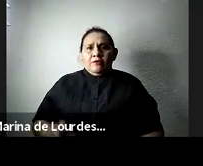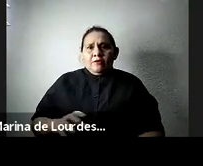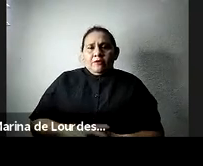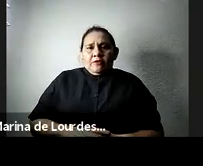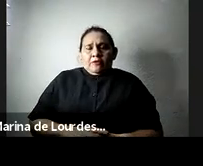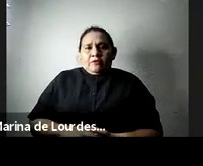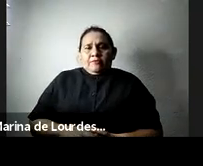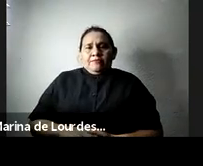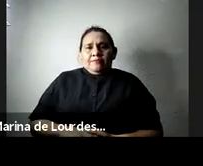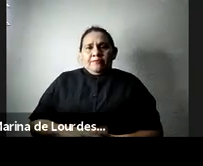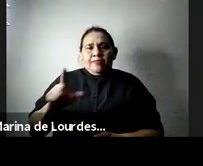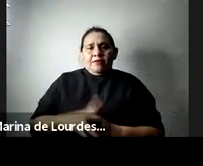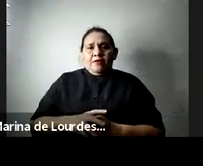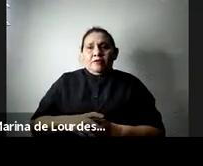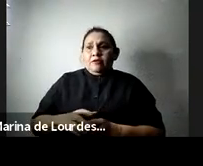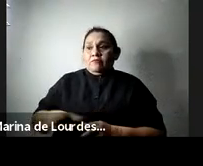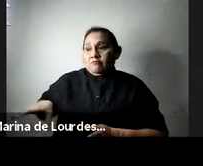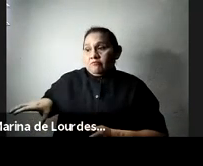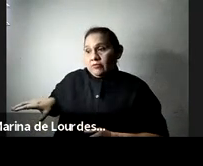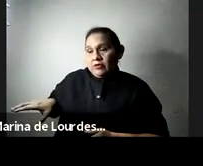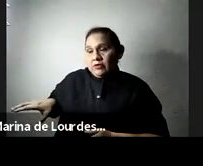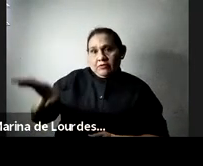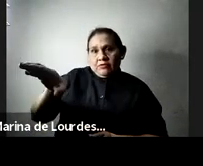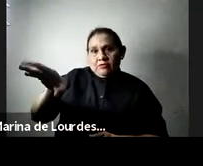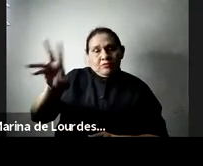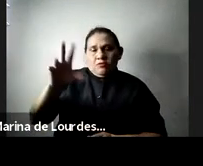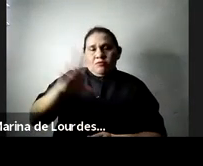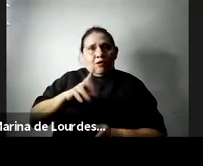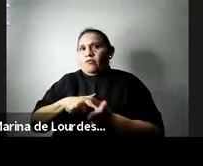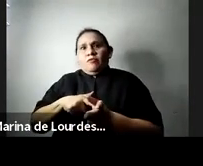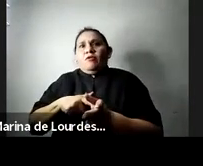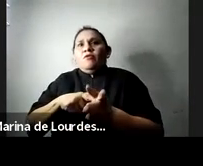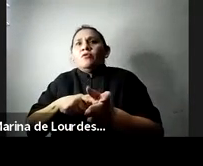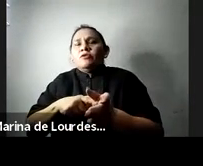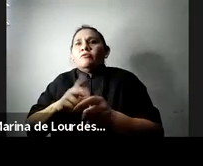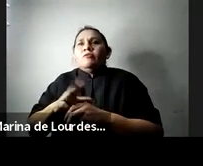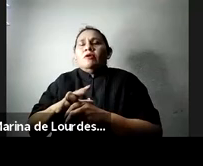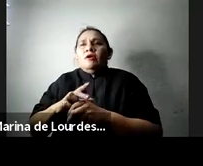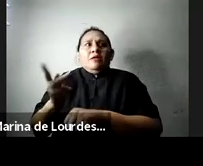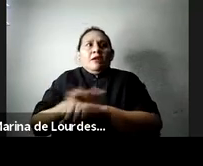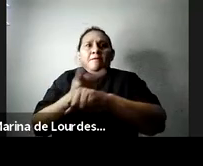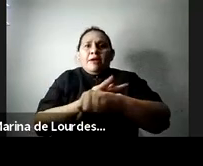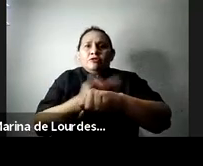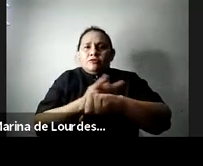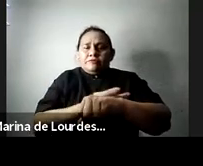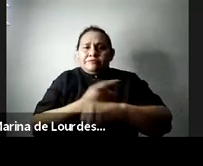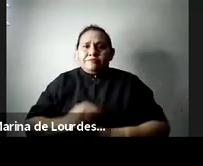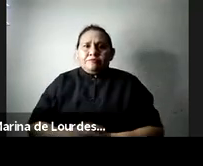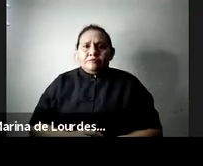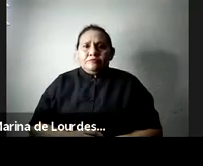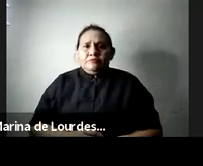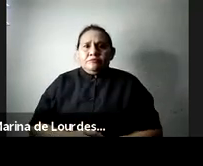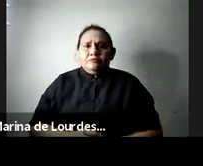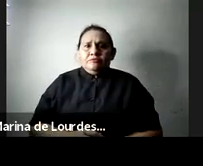Eh, en el camellón, o sea, no hay una continuidad en la circulación. La